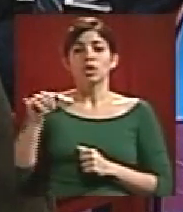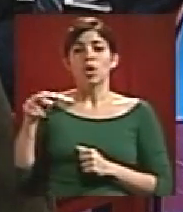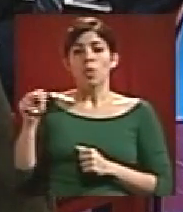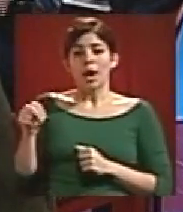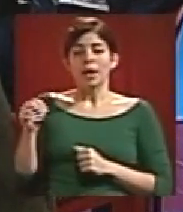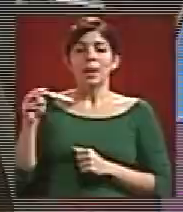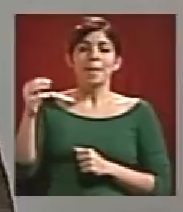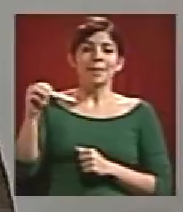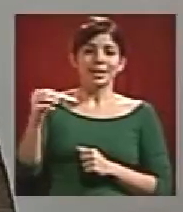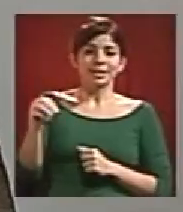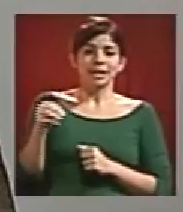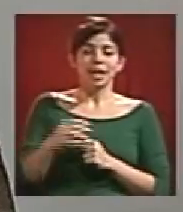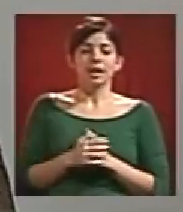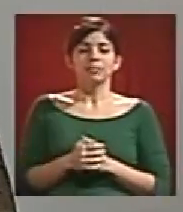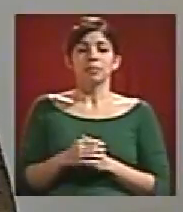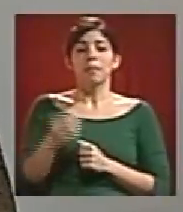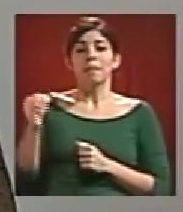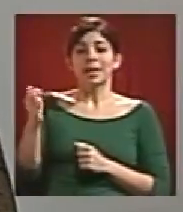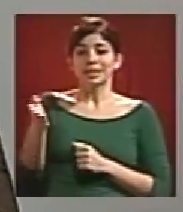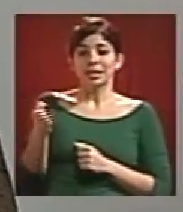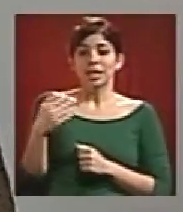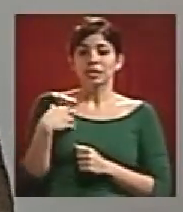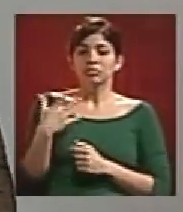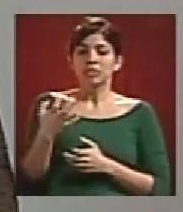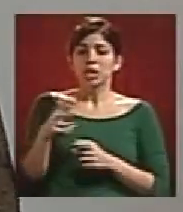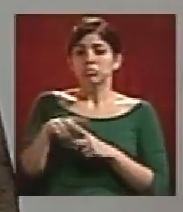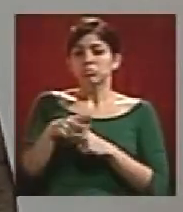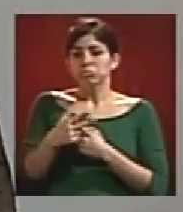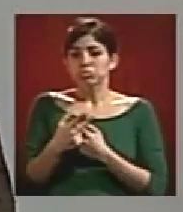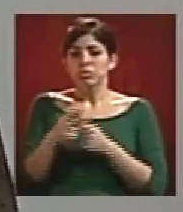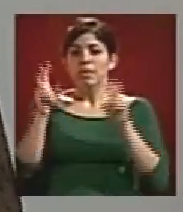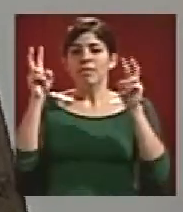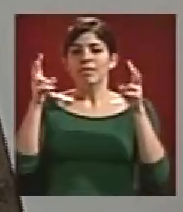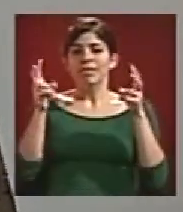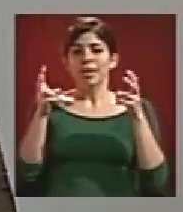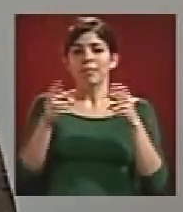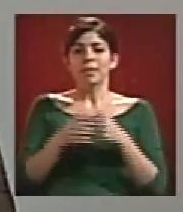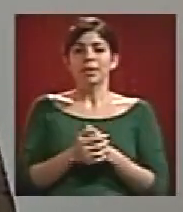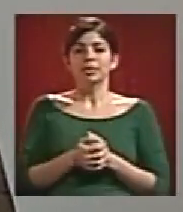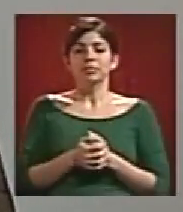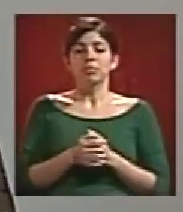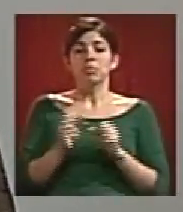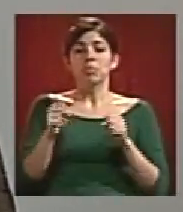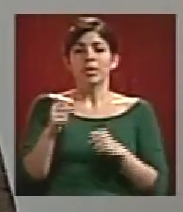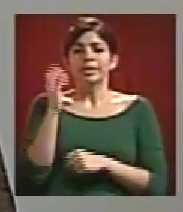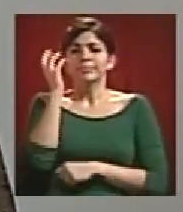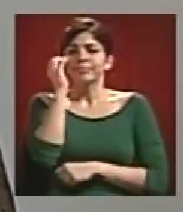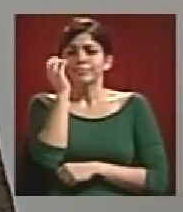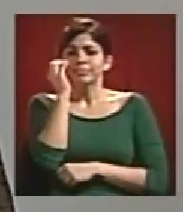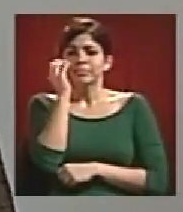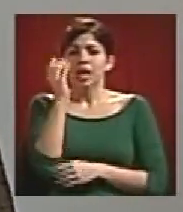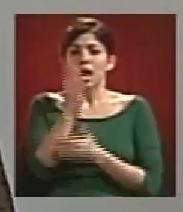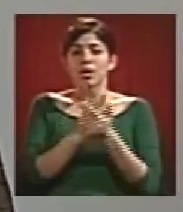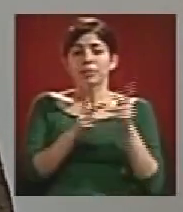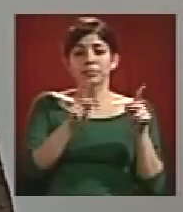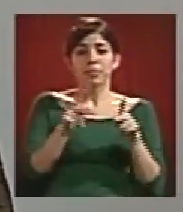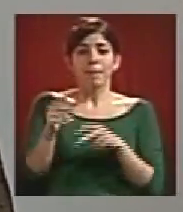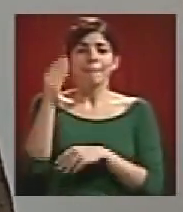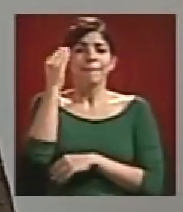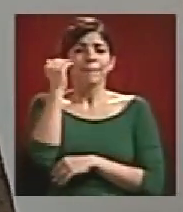doña Marcela. Y doña Marcela, quiero empezar un poco por el tema que podría preocupar a alguna gente,